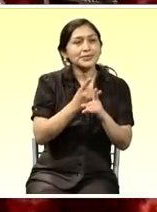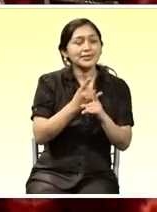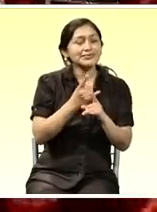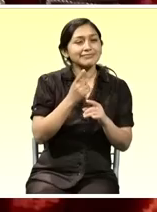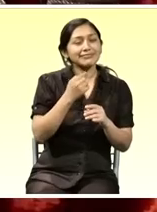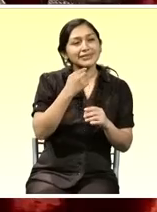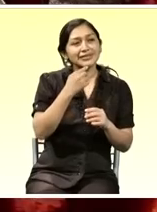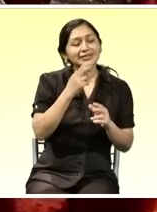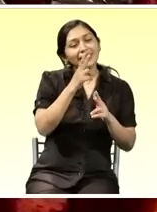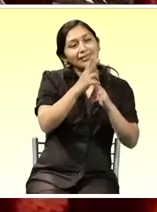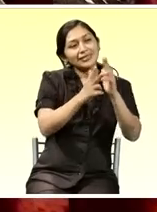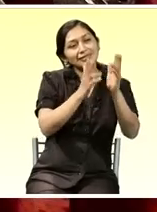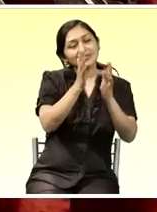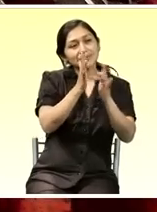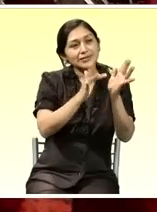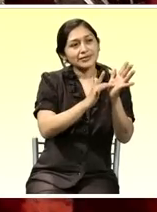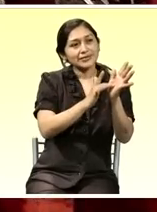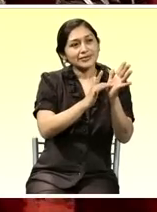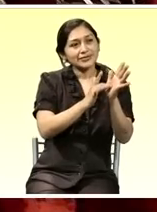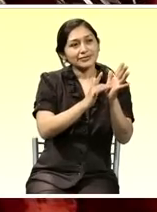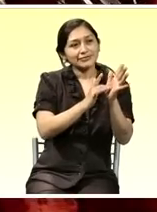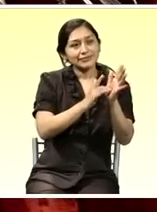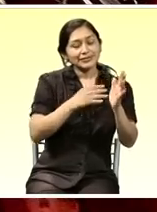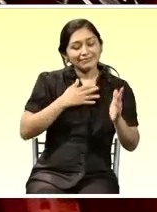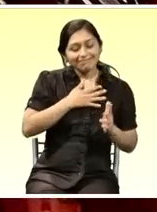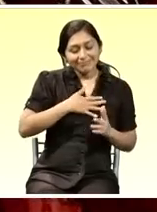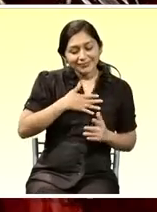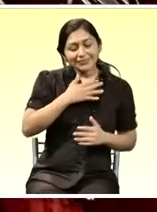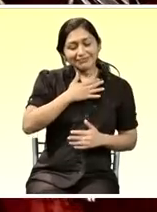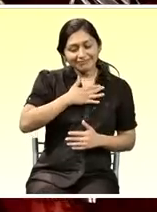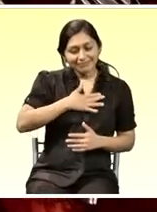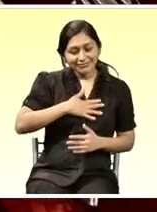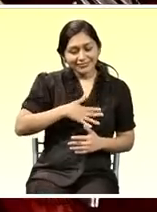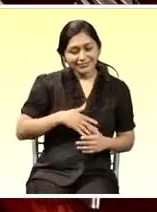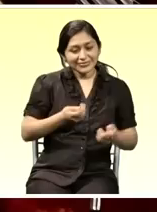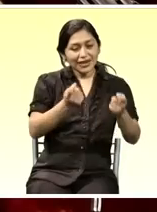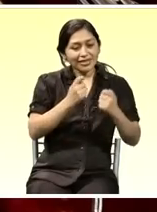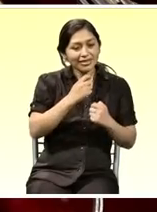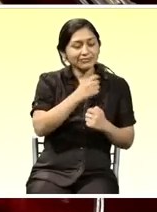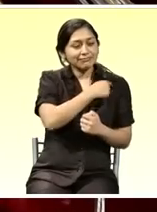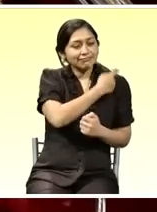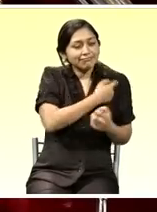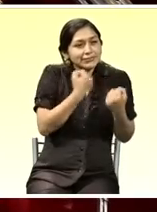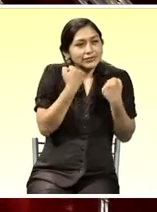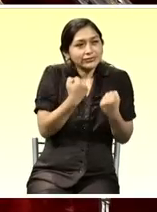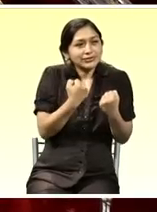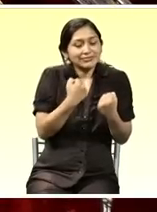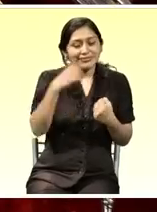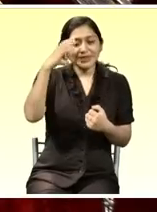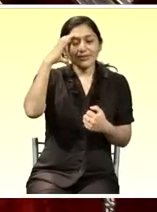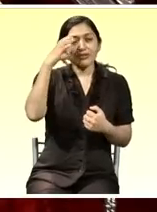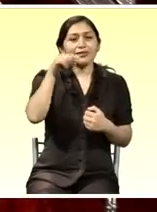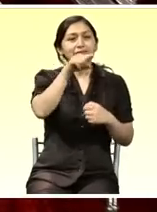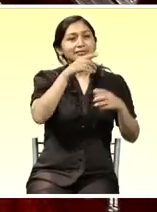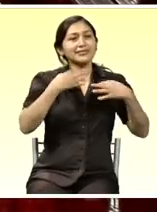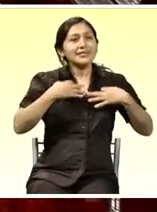nombre. Me consuela y me da valor cuando me acuerdo que eres mi Salvador y que has